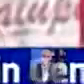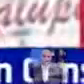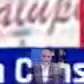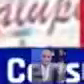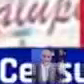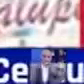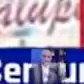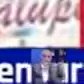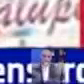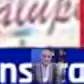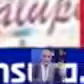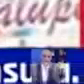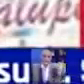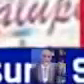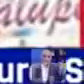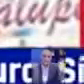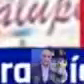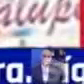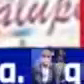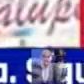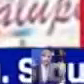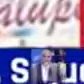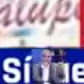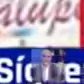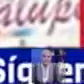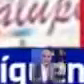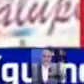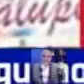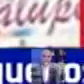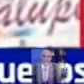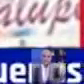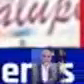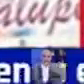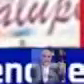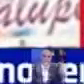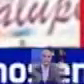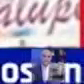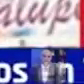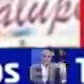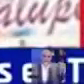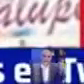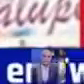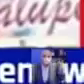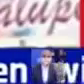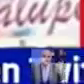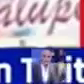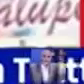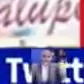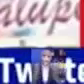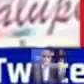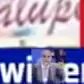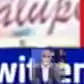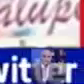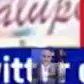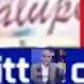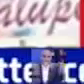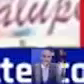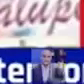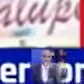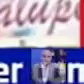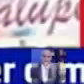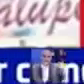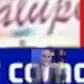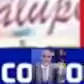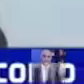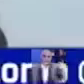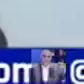este permiso a esa guardería, pues muchísimas niñas y niños. Entonces, este es Germán Martínez. Germán Martínez, que